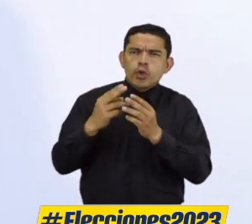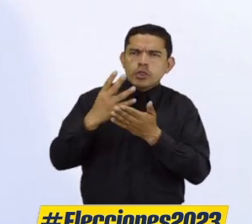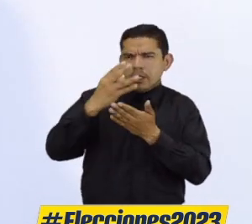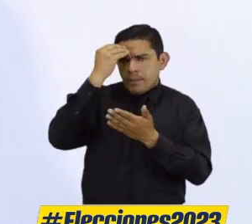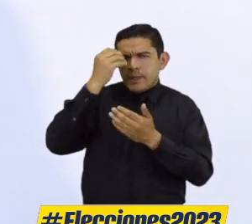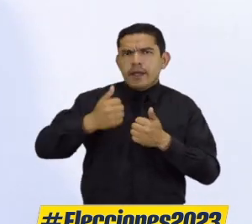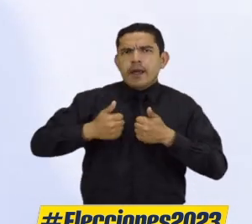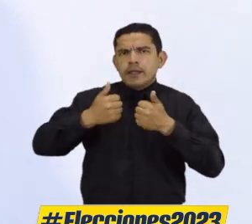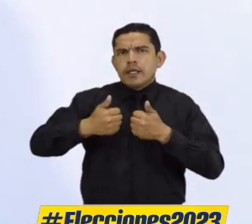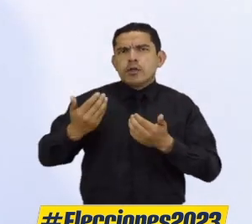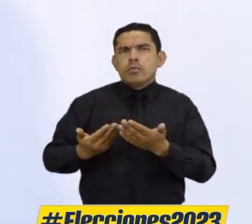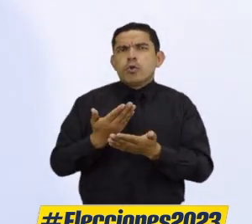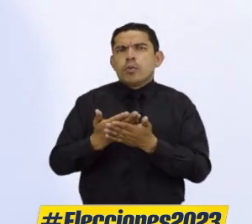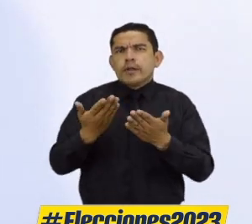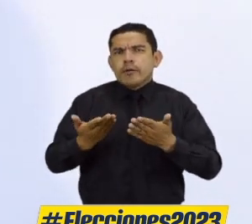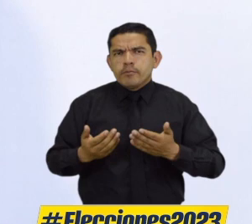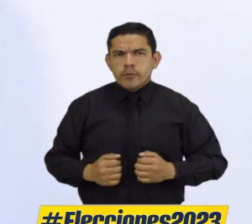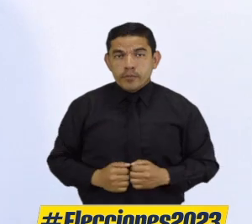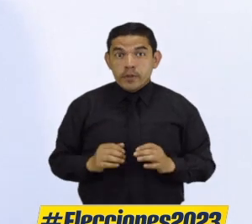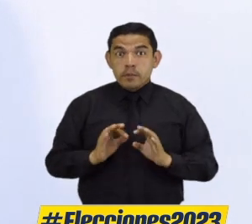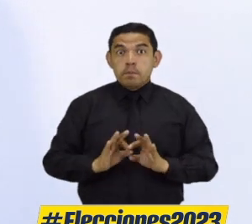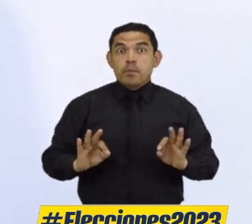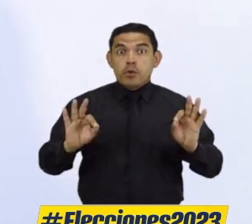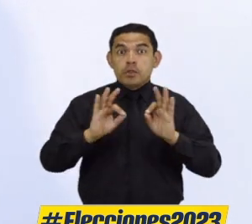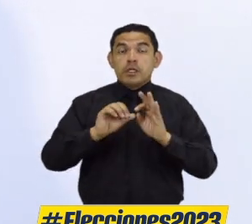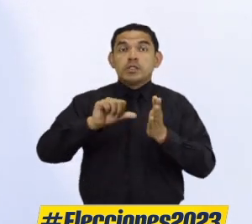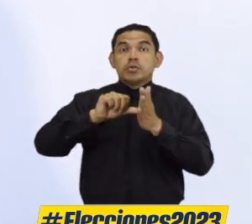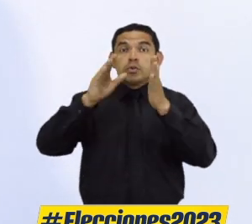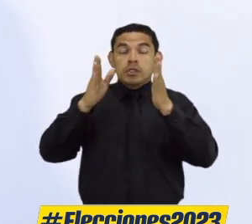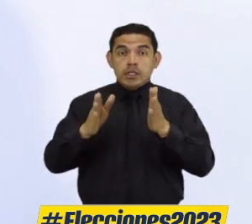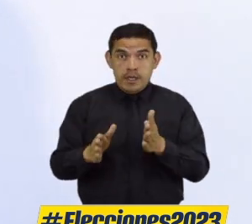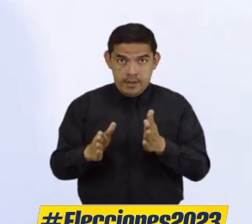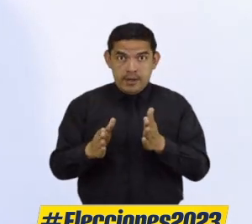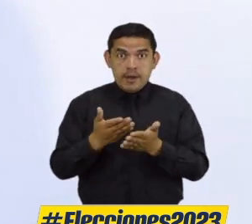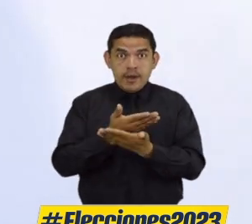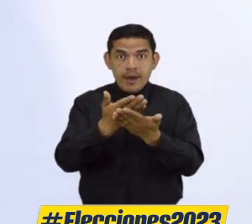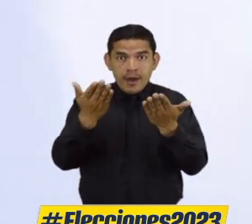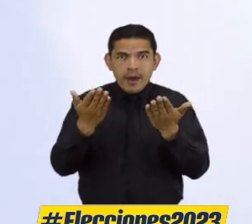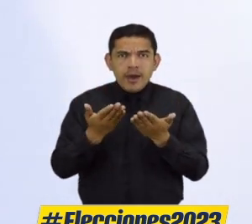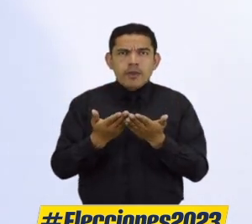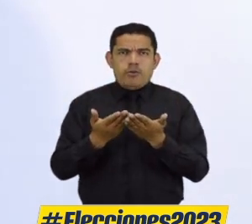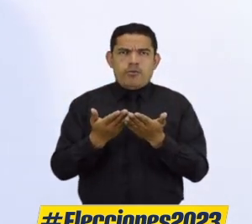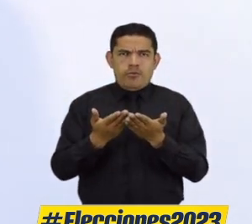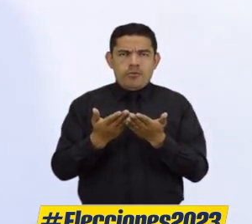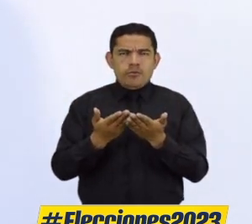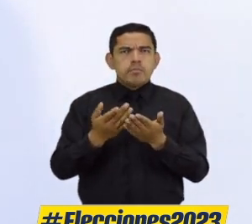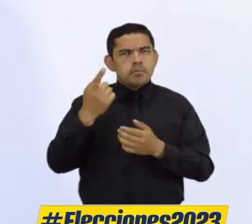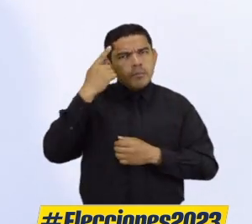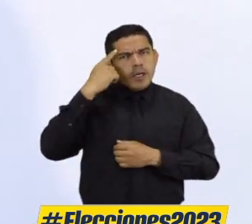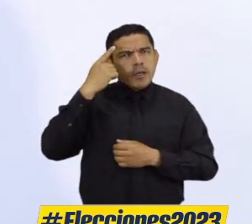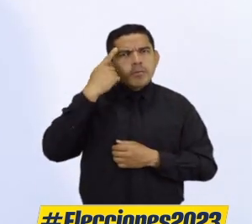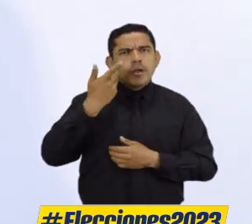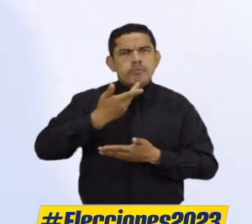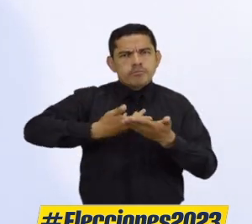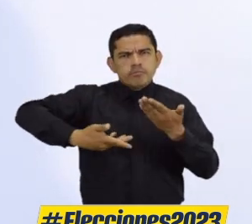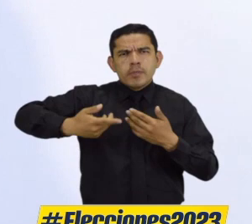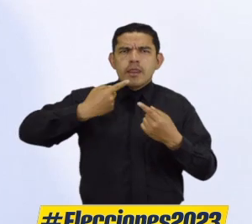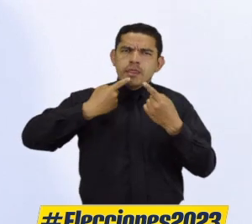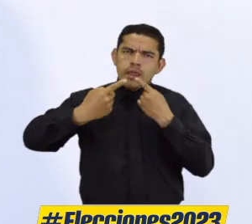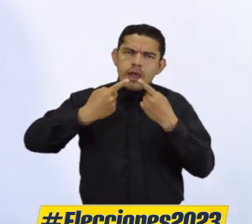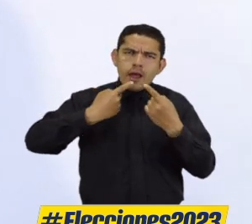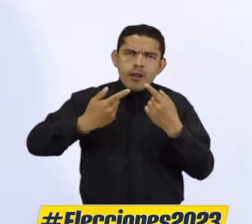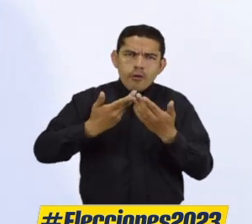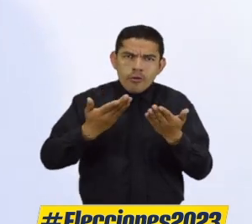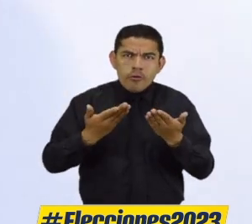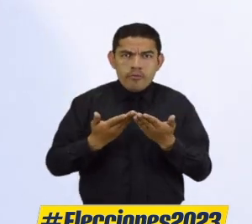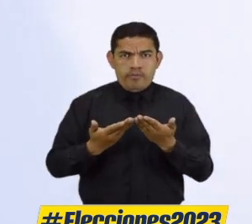propuestas, es importante que la ciudadanía haga uso o que le tome mucho en cuenta estos espacios de diálogo